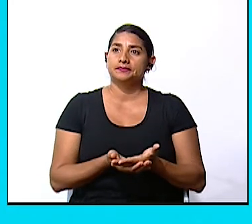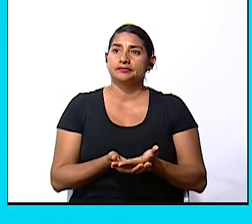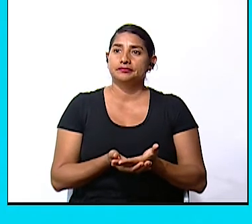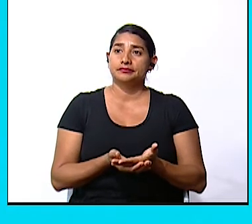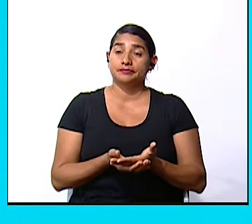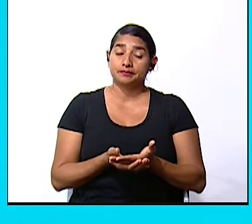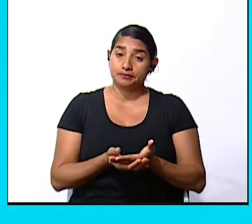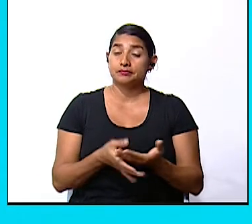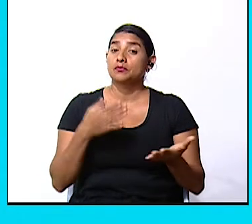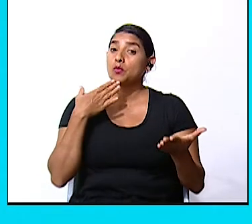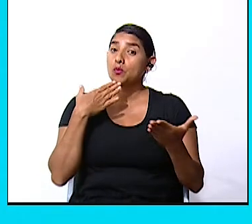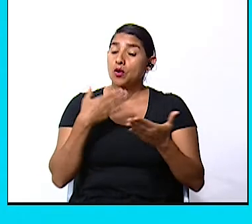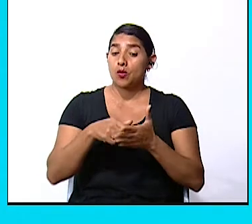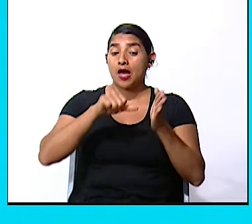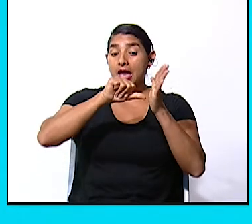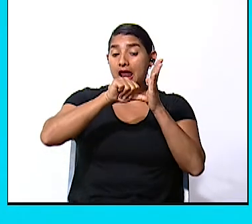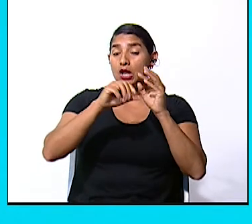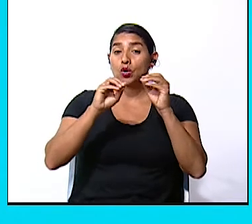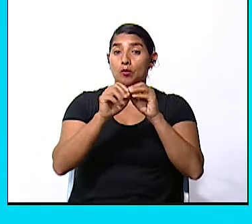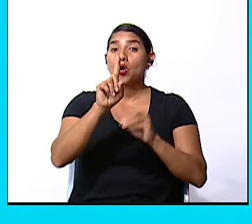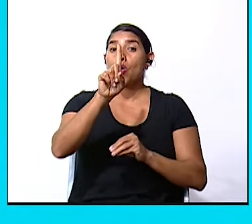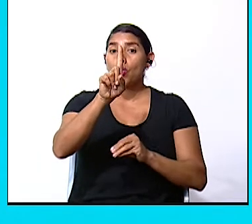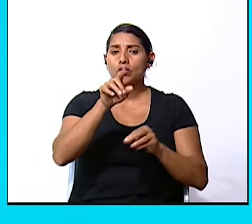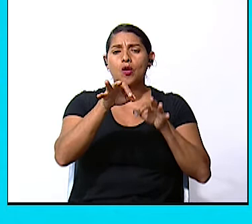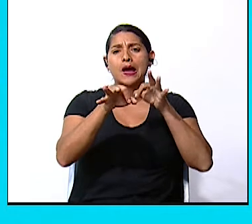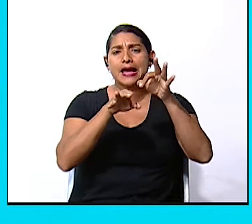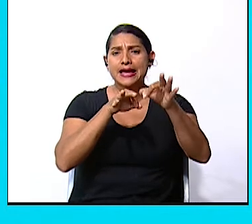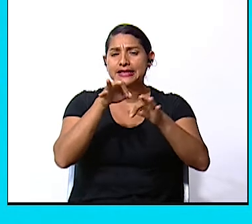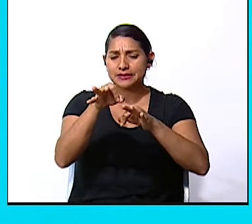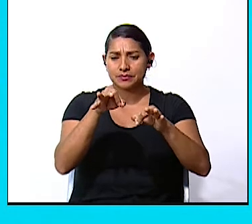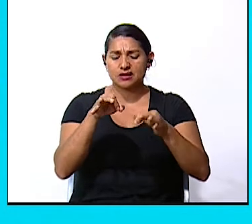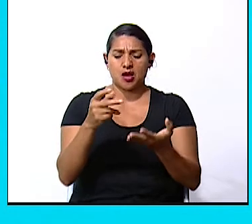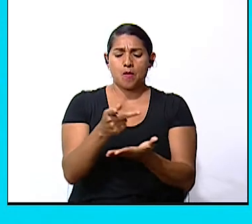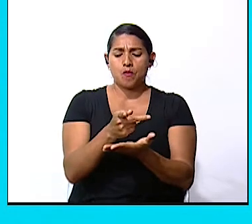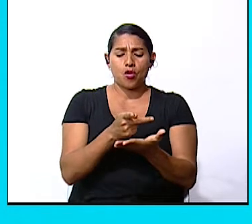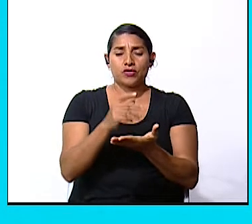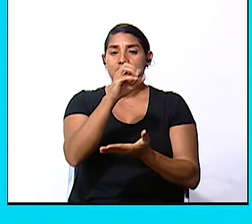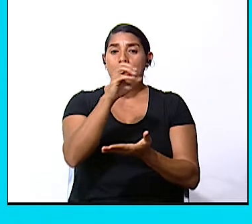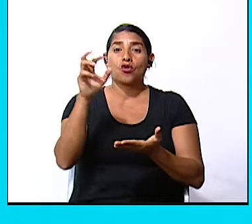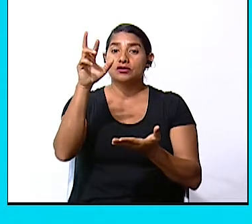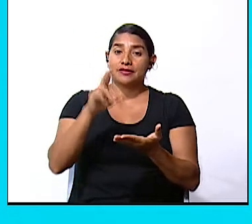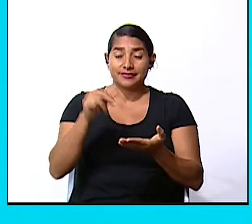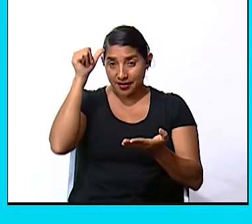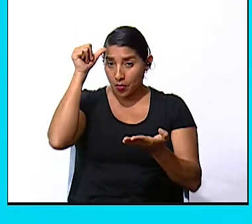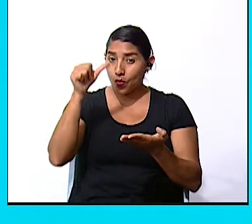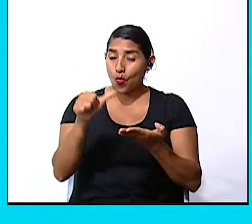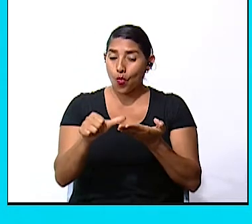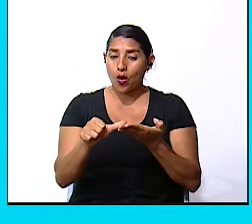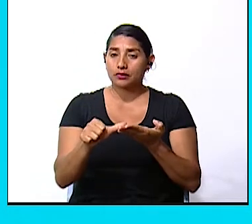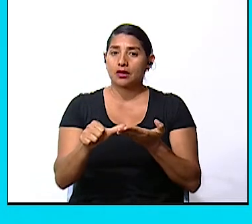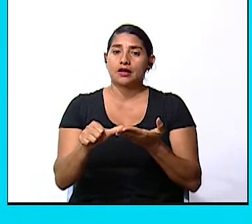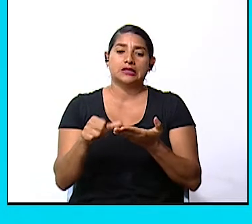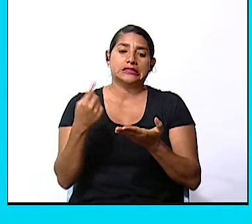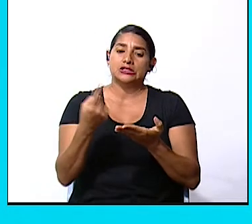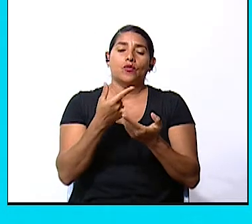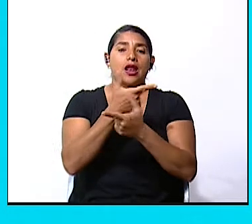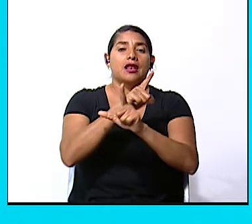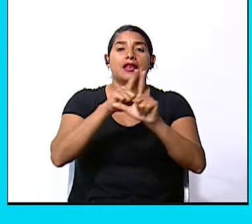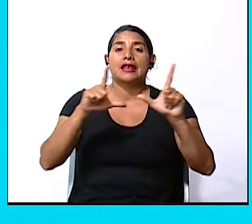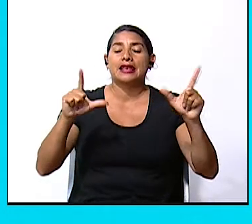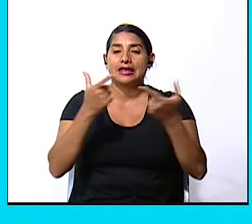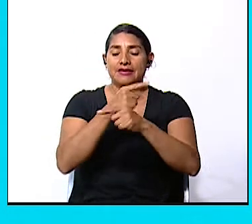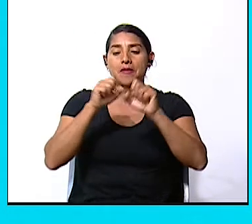Pues resulta aquí que el artículo 1 habla de la provincia de Costa Rica, ¿verdad? Que estaba en absoluta libertad